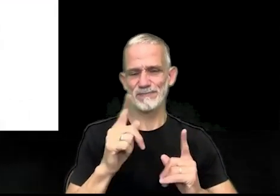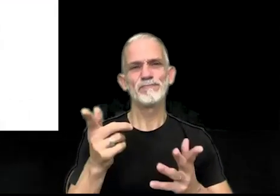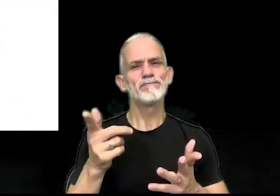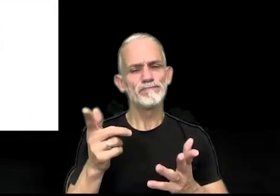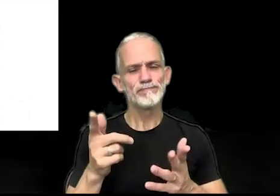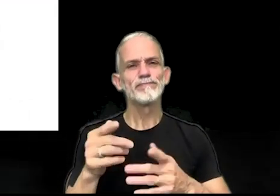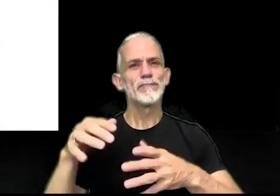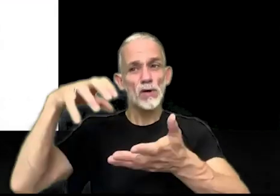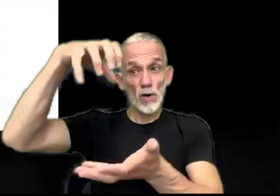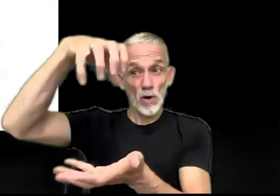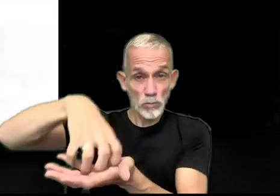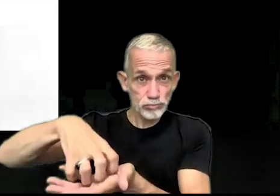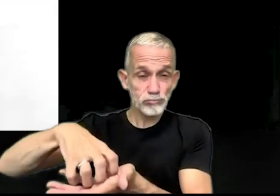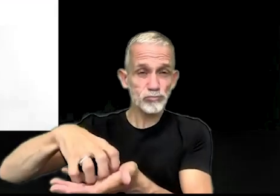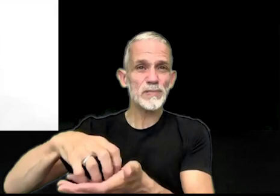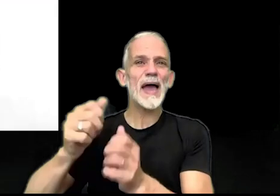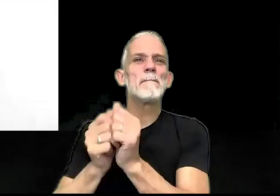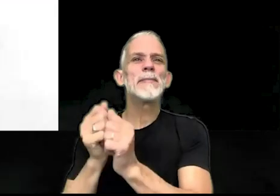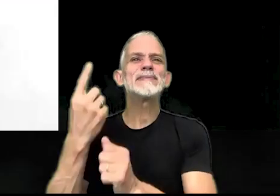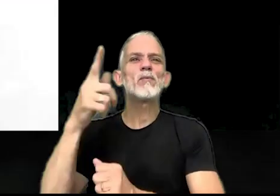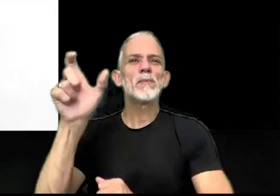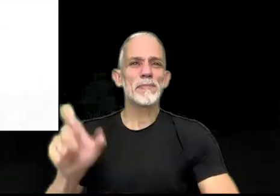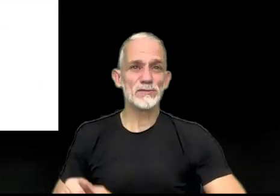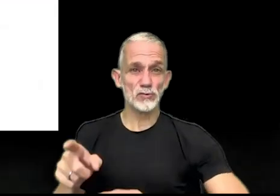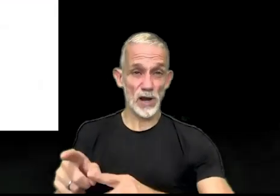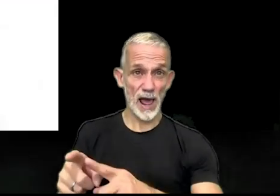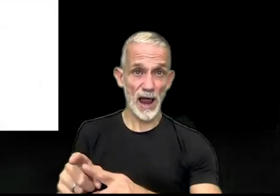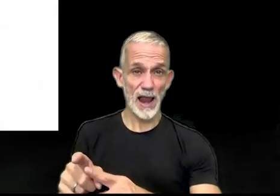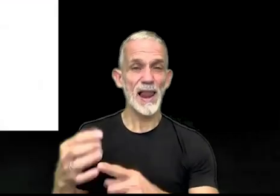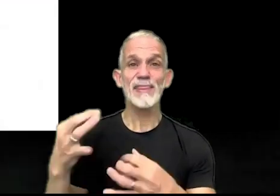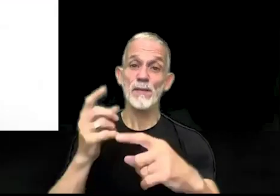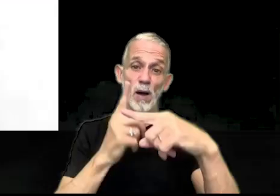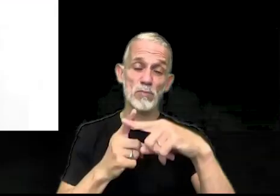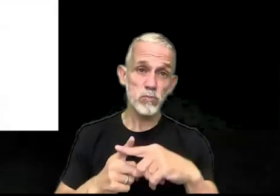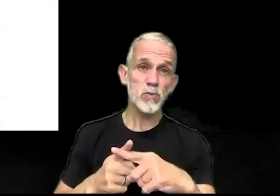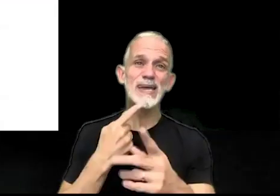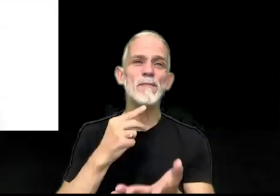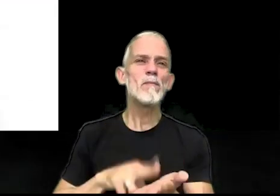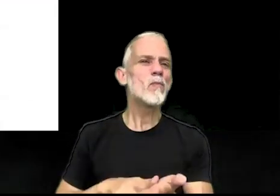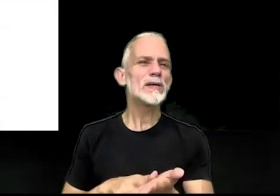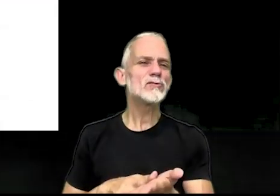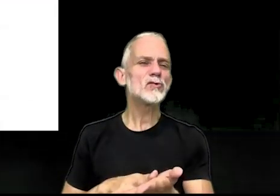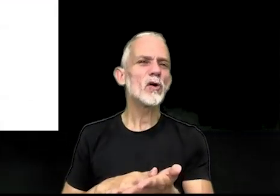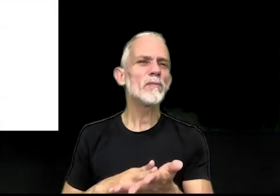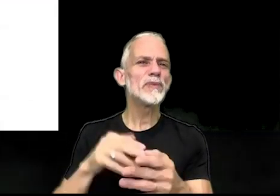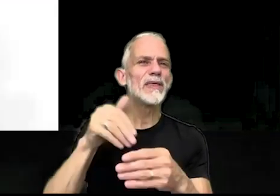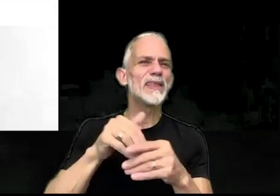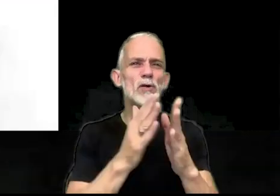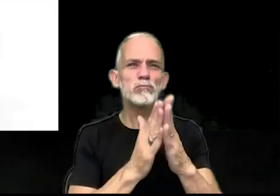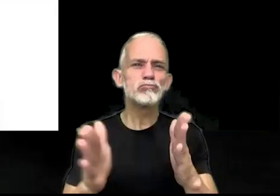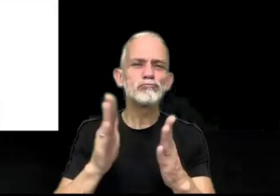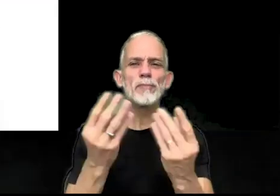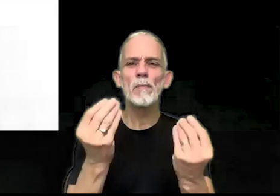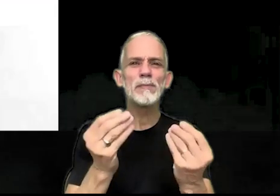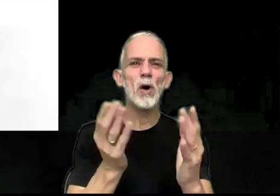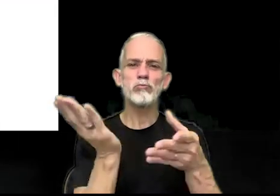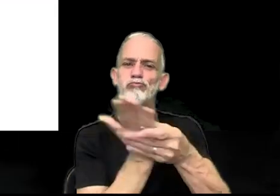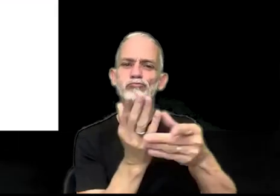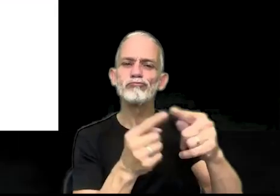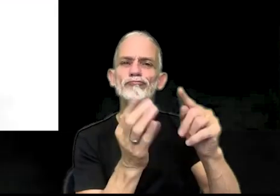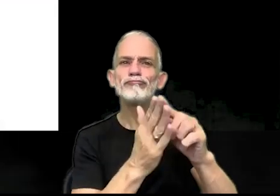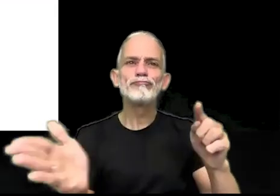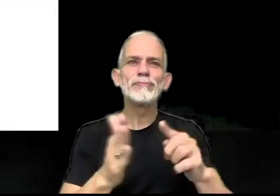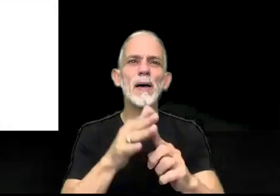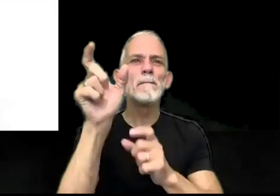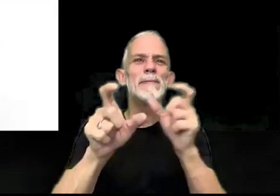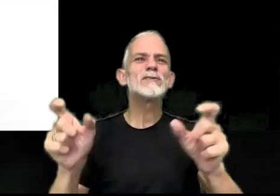Estas entidades tendrían que liquidar el impuesto dentro de los aplicativos de